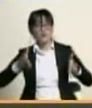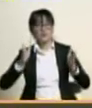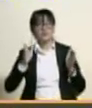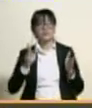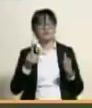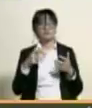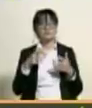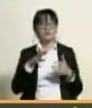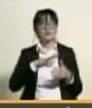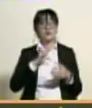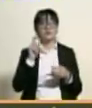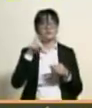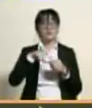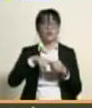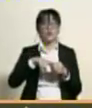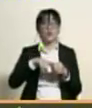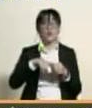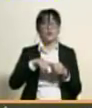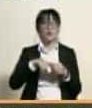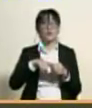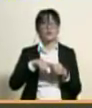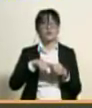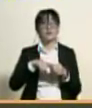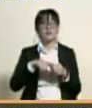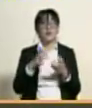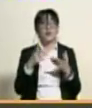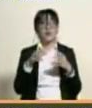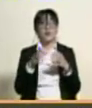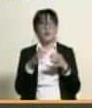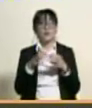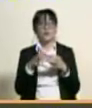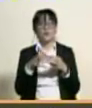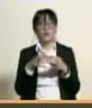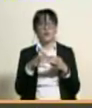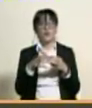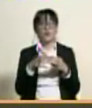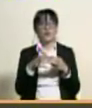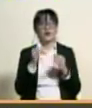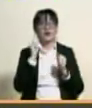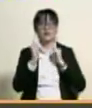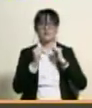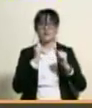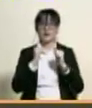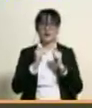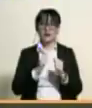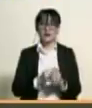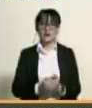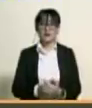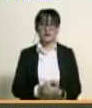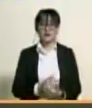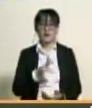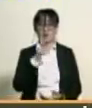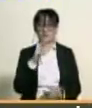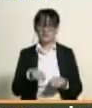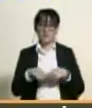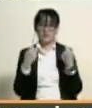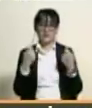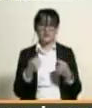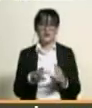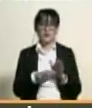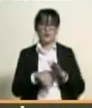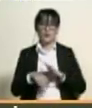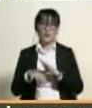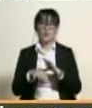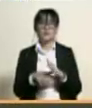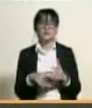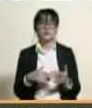aparato logístico de estas organizaciones criminales. Un dato importante que quisiéramos